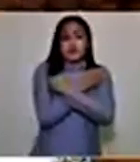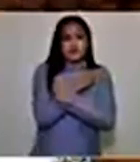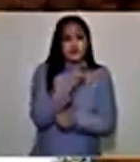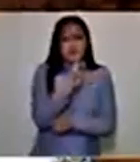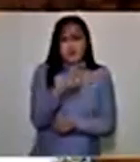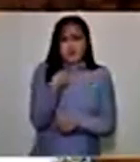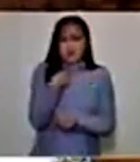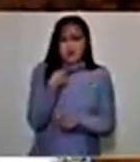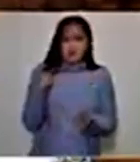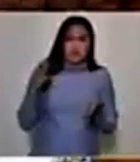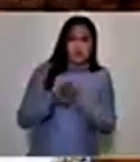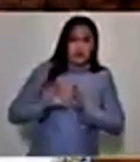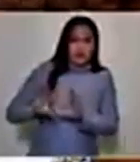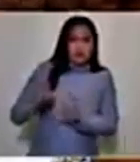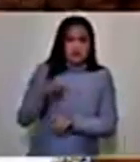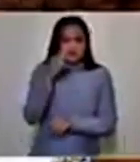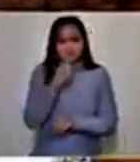tuvo retenida la universidad.